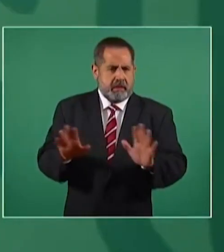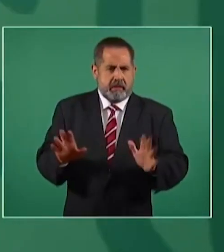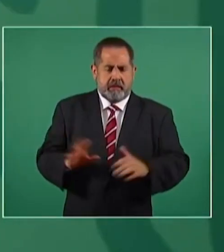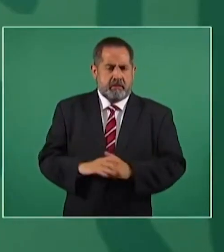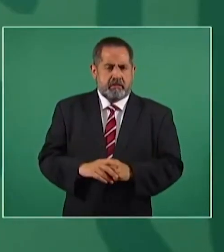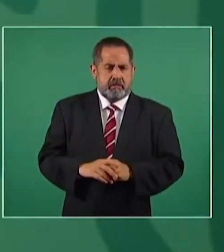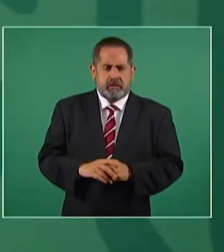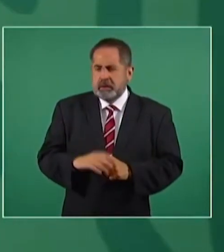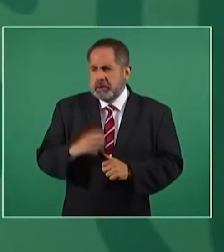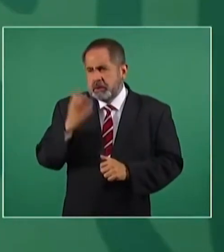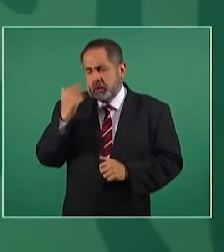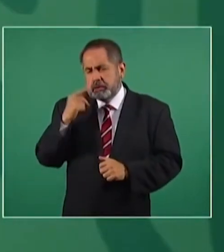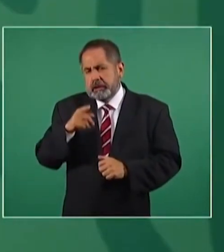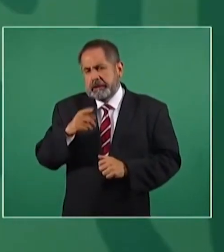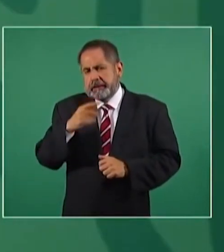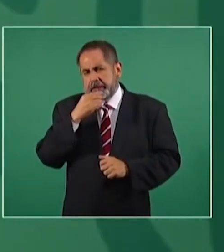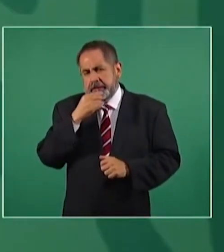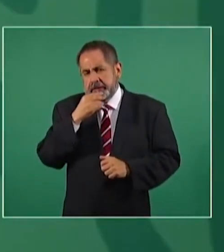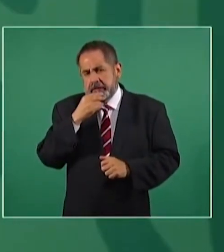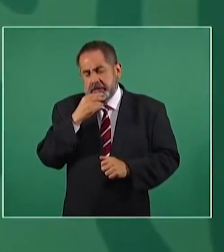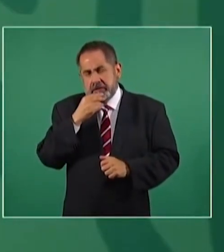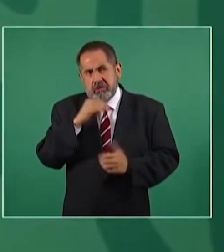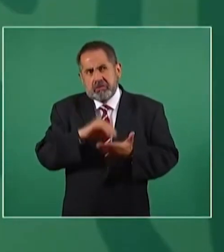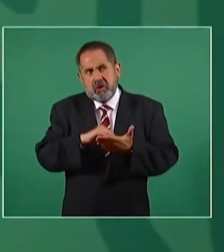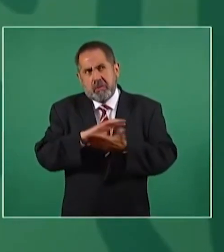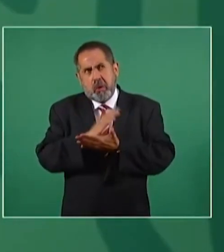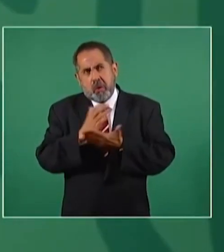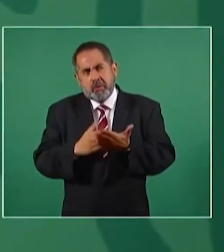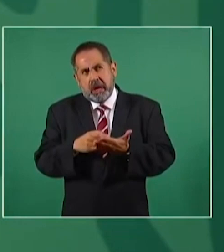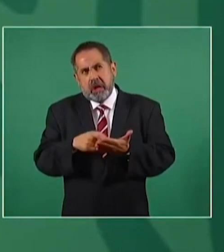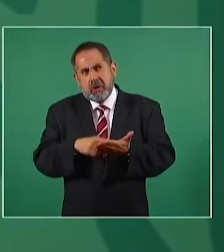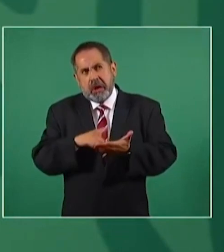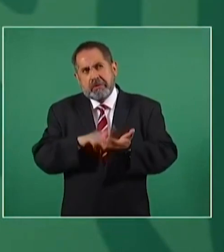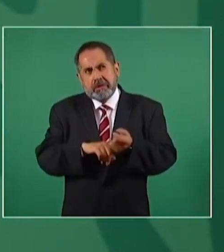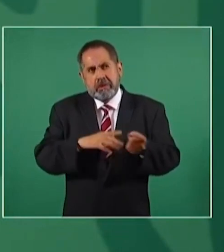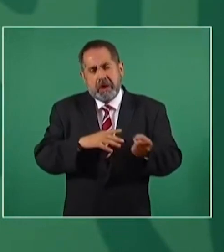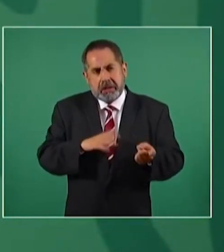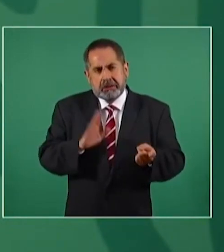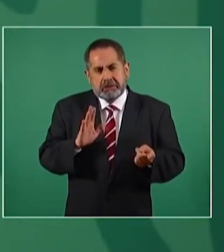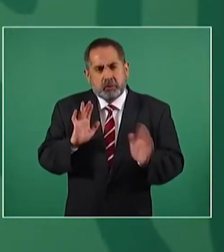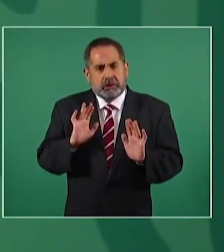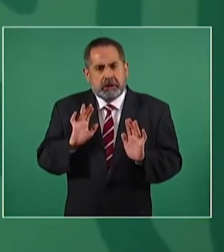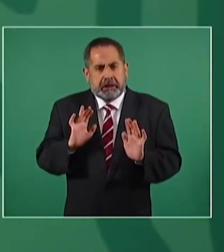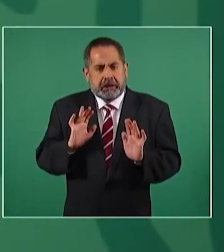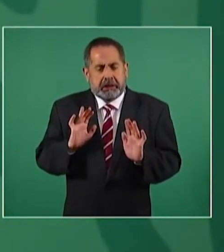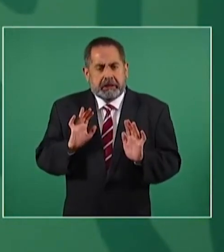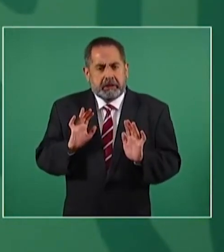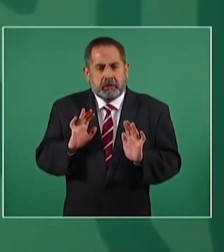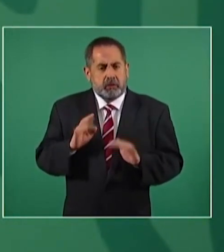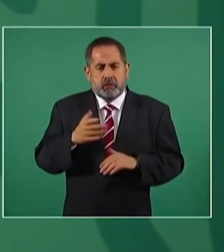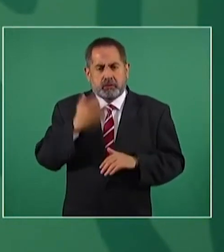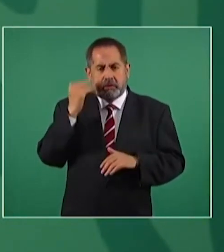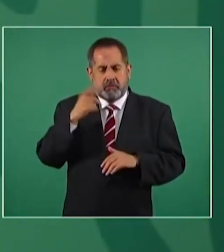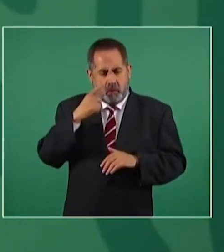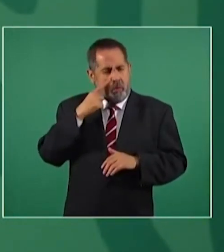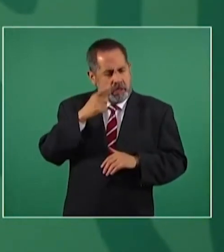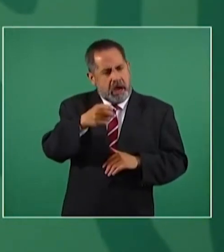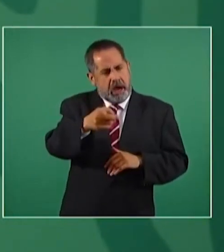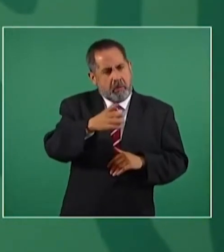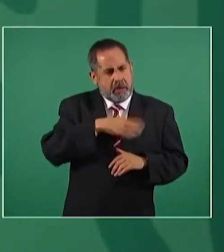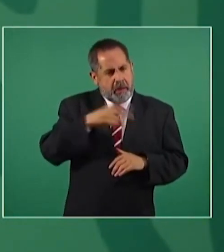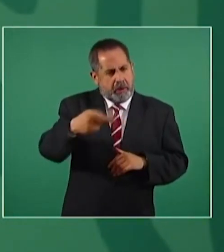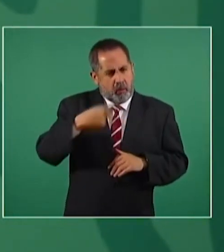No sé si puede existir el contrato y lo voy a